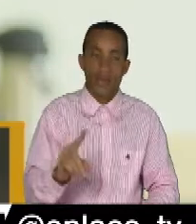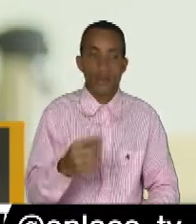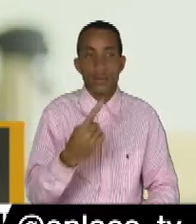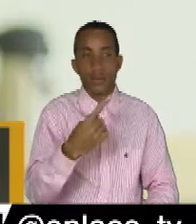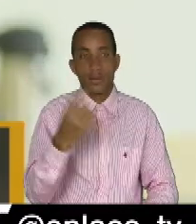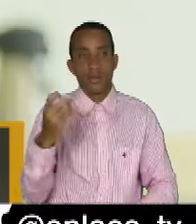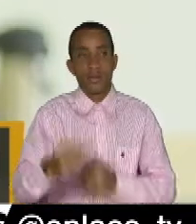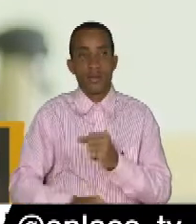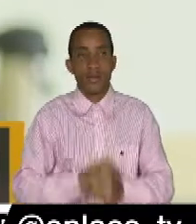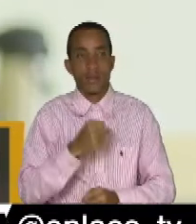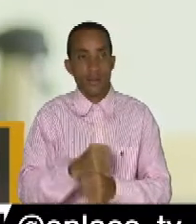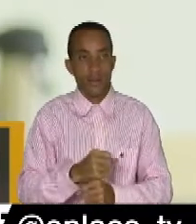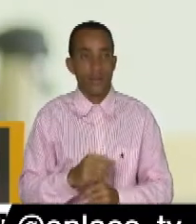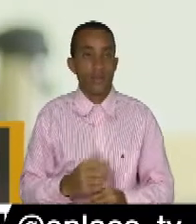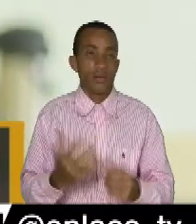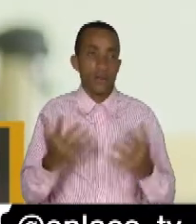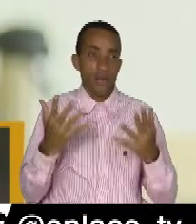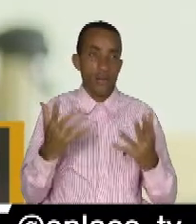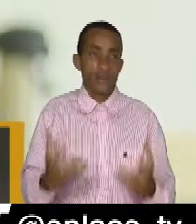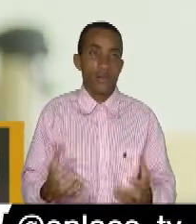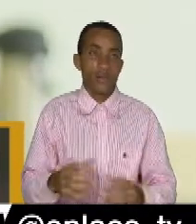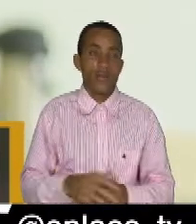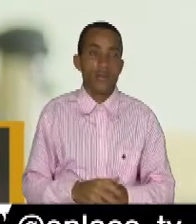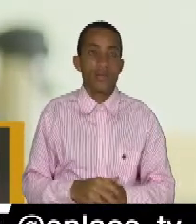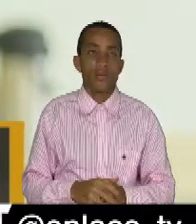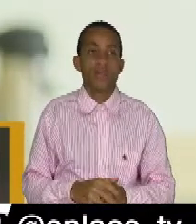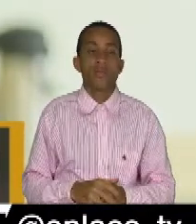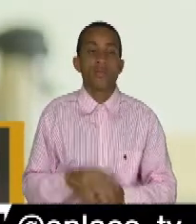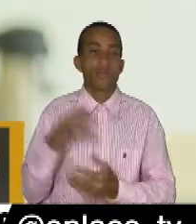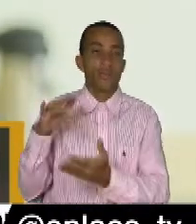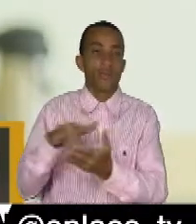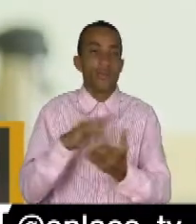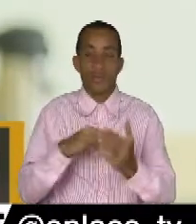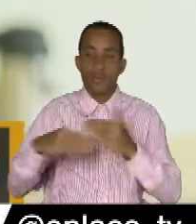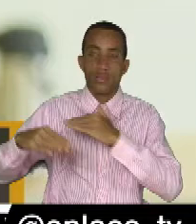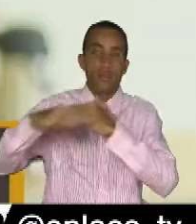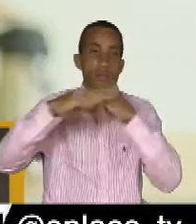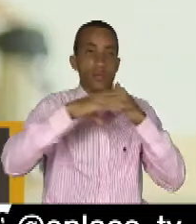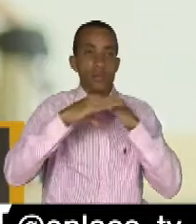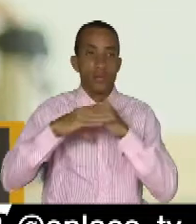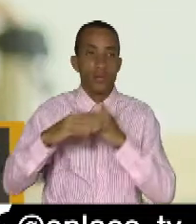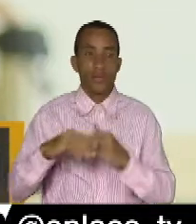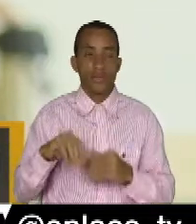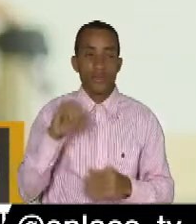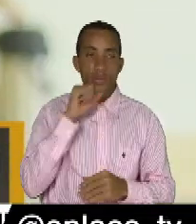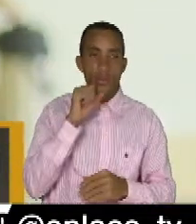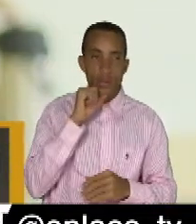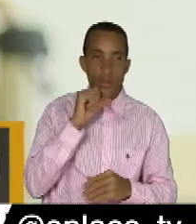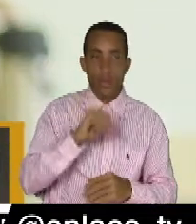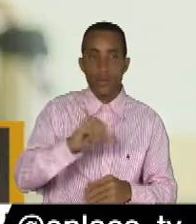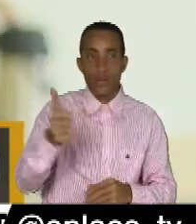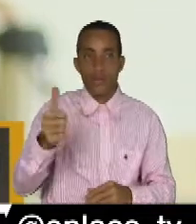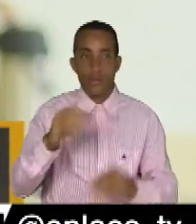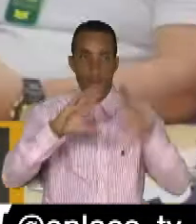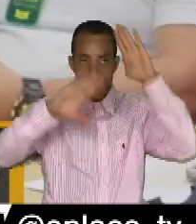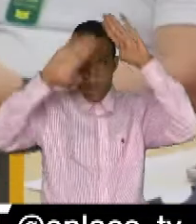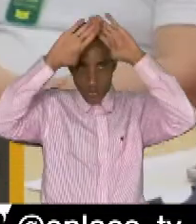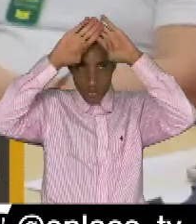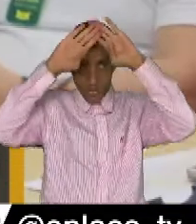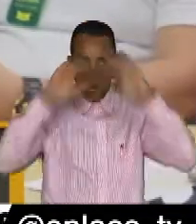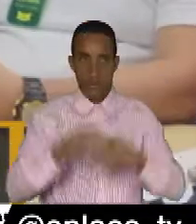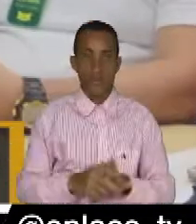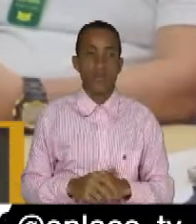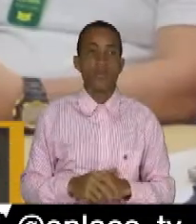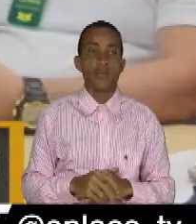petrolera, y por lo cual queremos es que esta participación sea equitativa para ambas partes, tanto como para Barranca y así como para el corregimiento del centro. Si bien